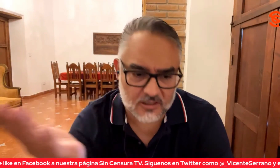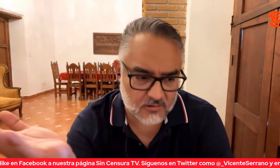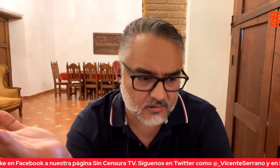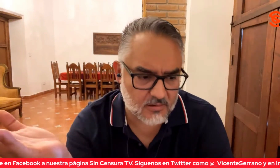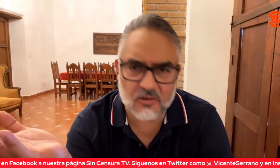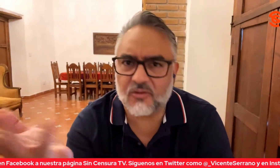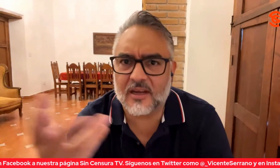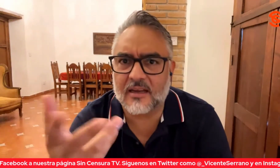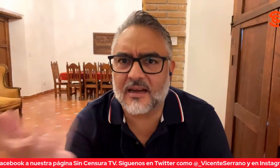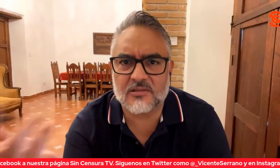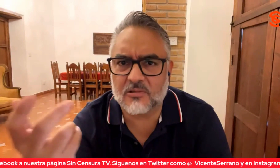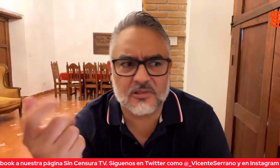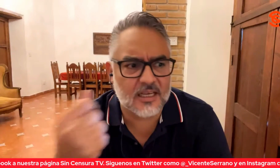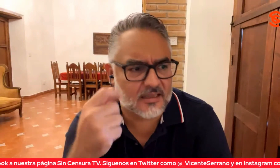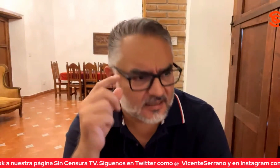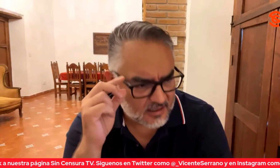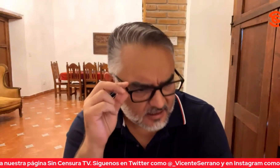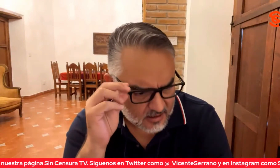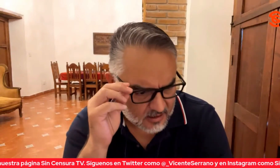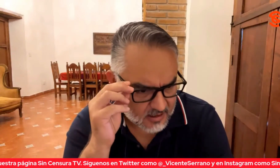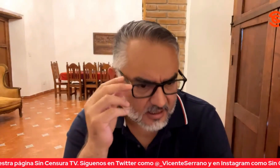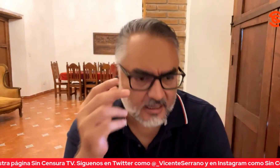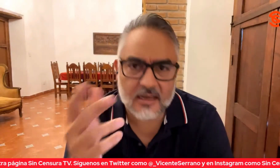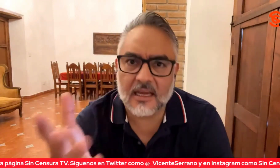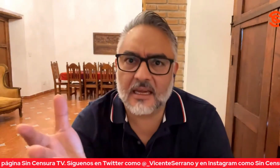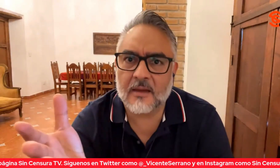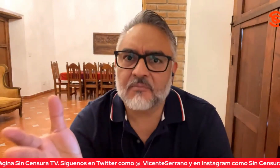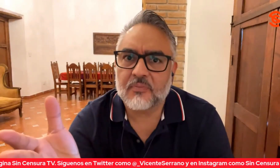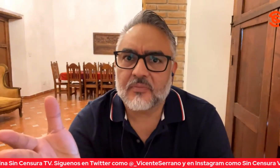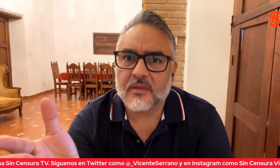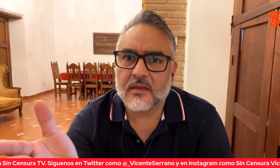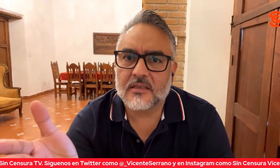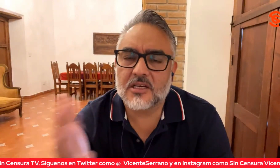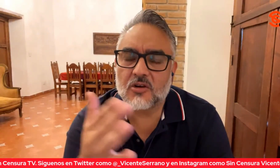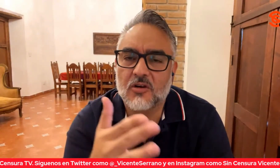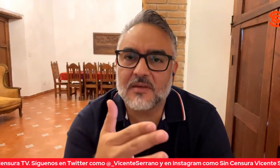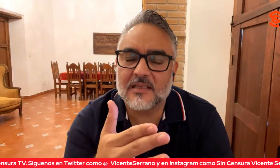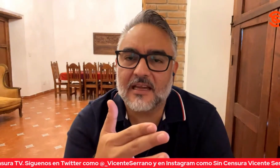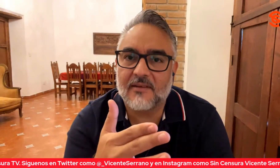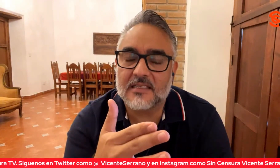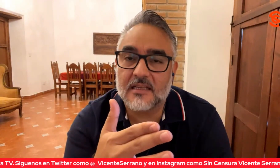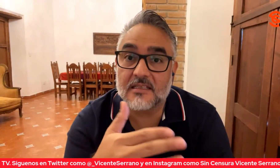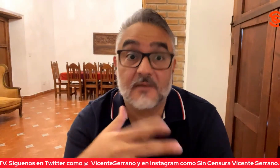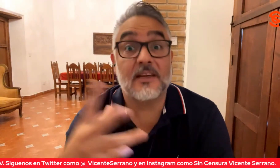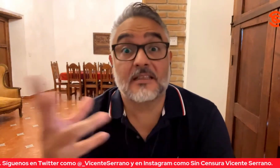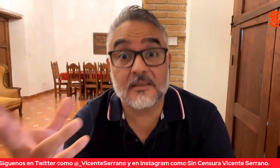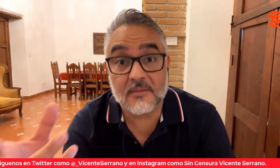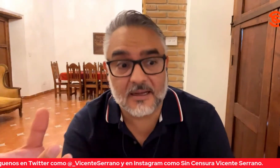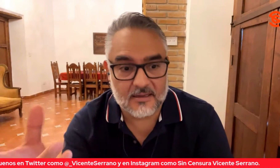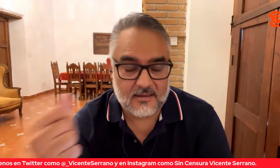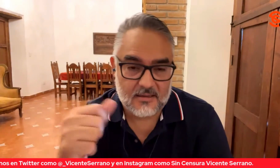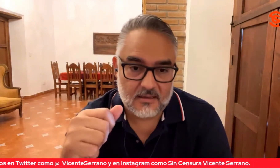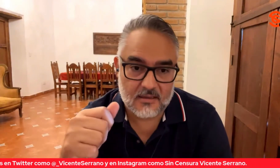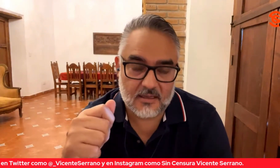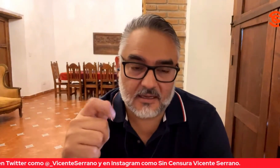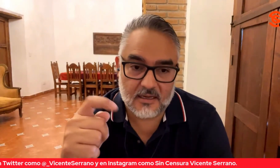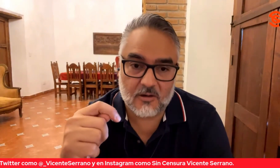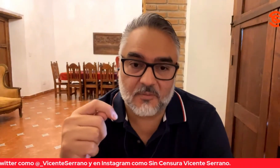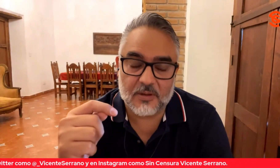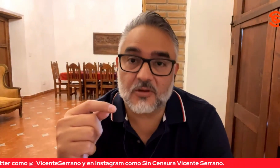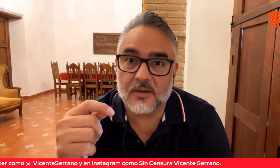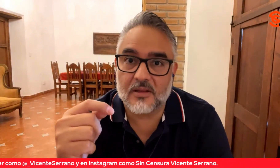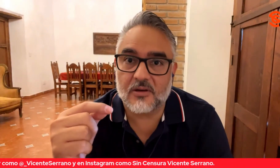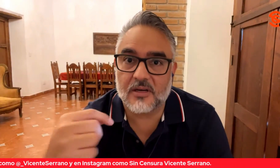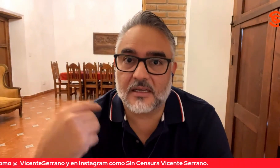sobre esto ¿cuándo fue? Hace unos días, que Ciro Gómez Leiva se dice víctima